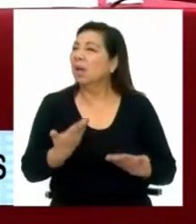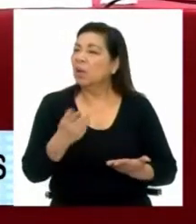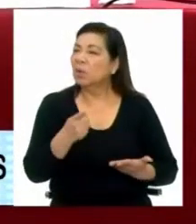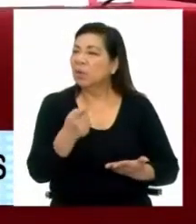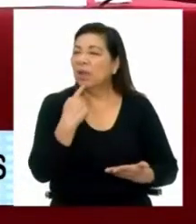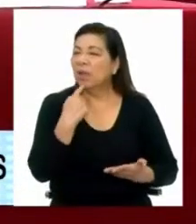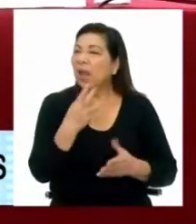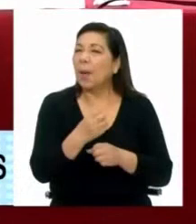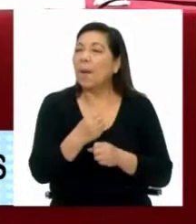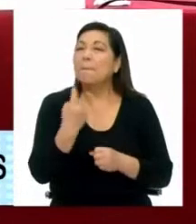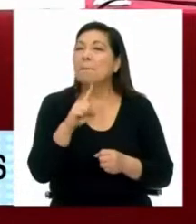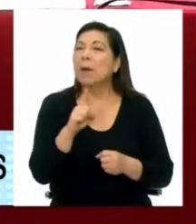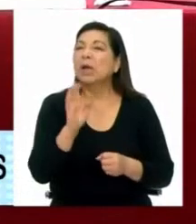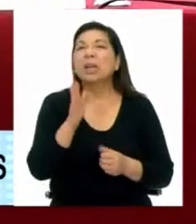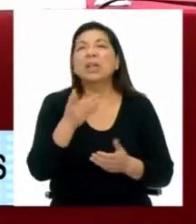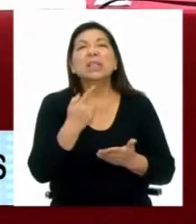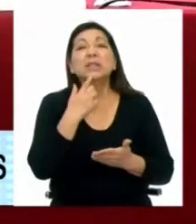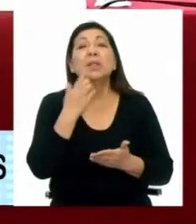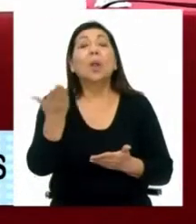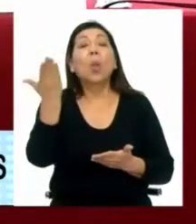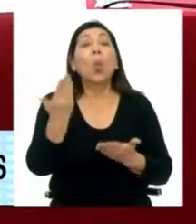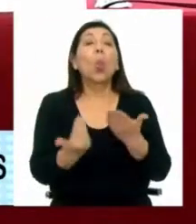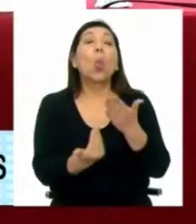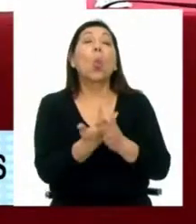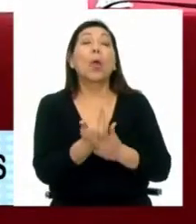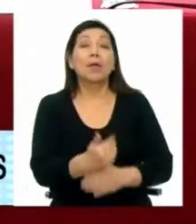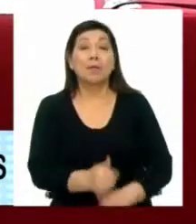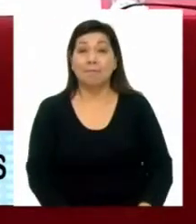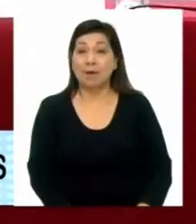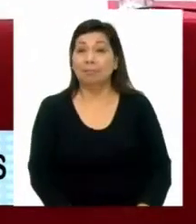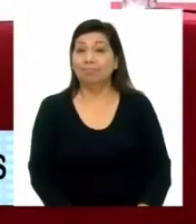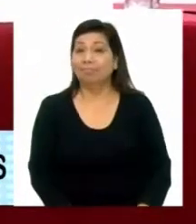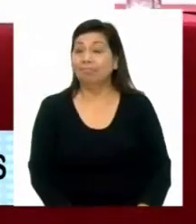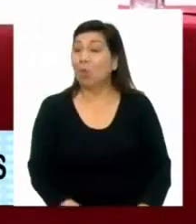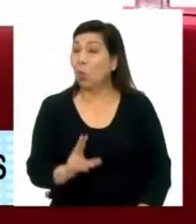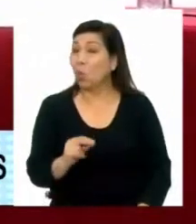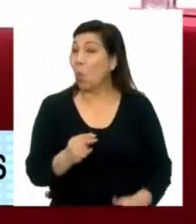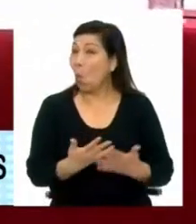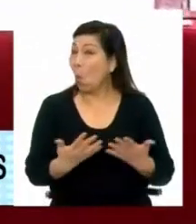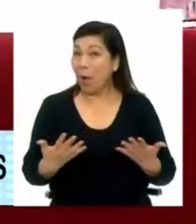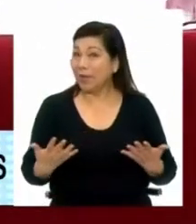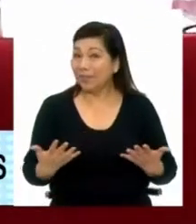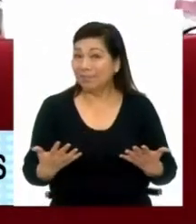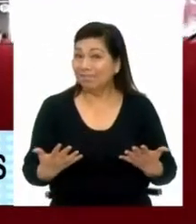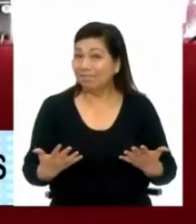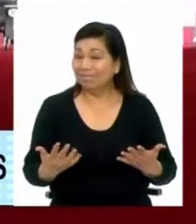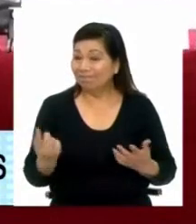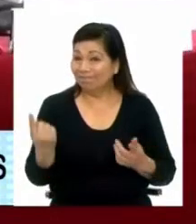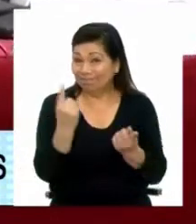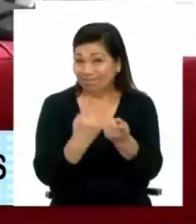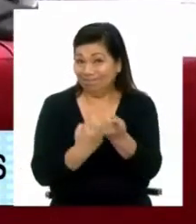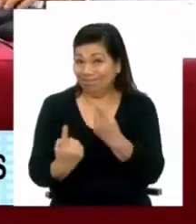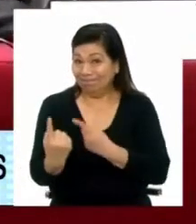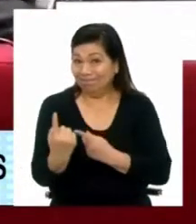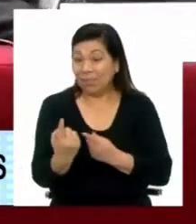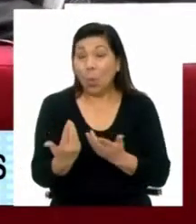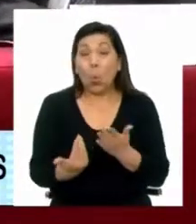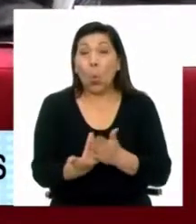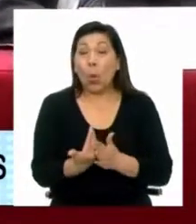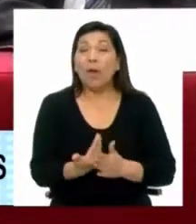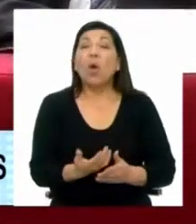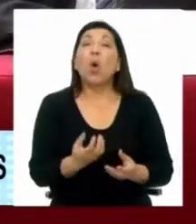consideraciones usted ha tomado para su designación? En caso de que no hubiera todavía el reemplazo del señor